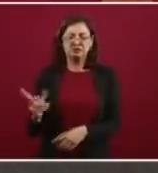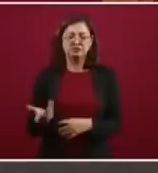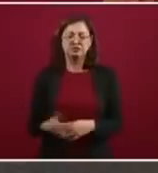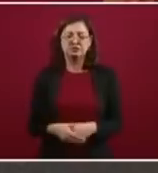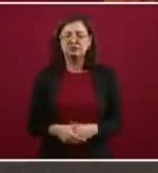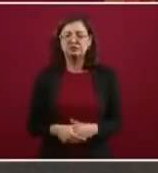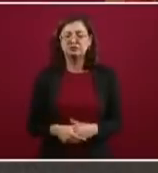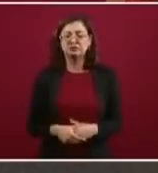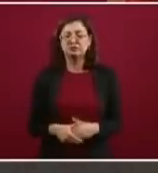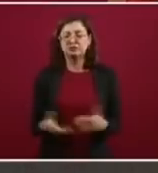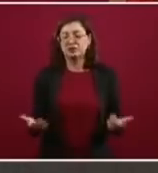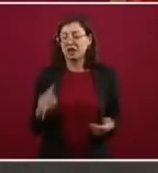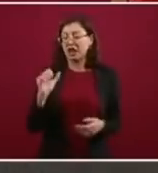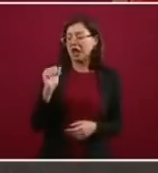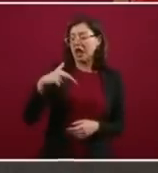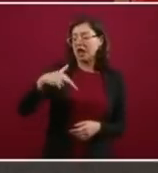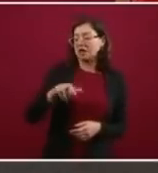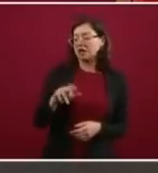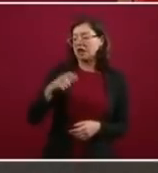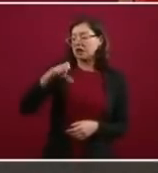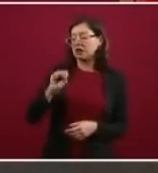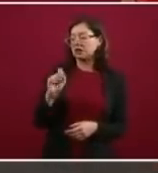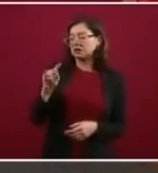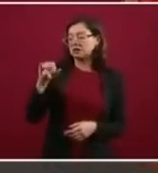que no ofendan